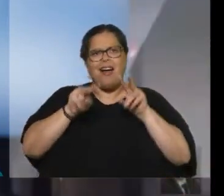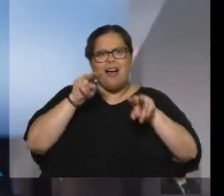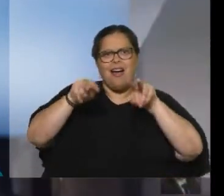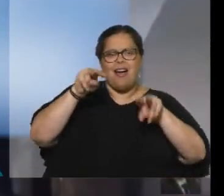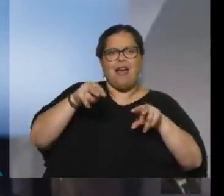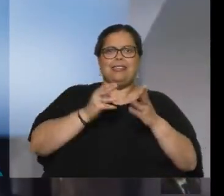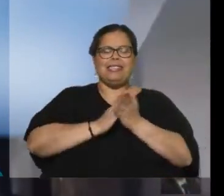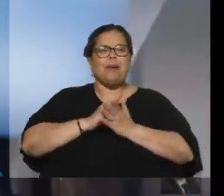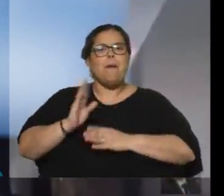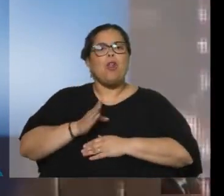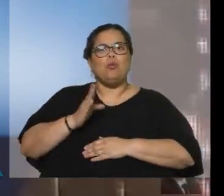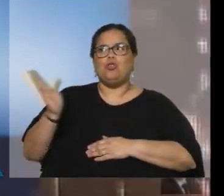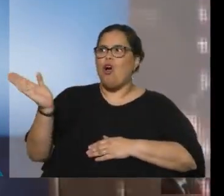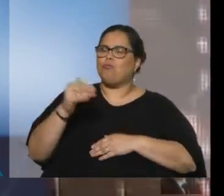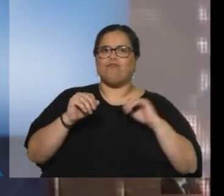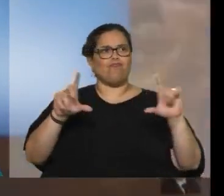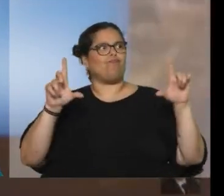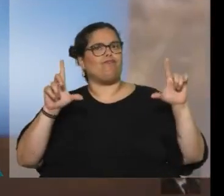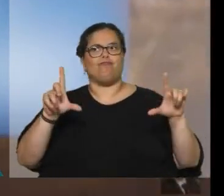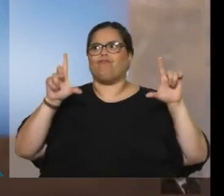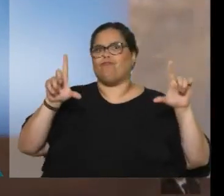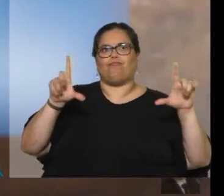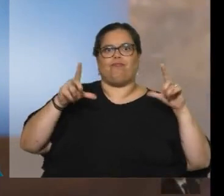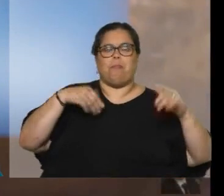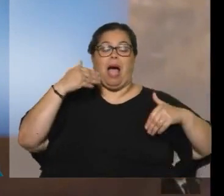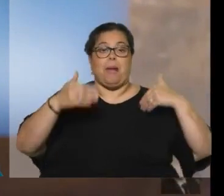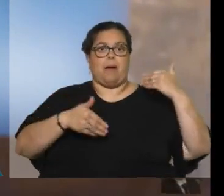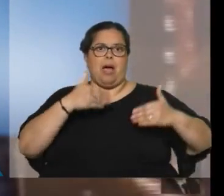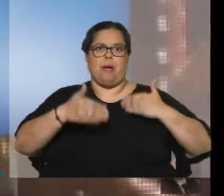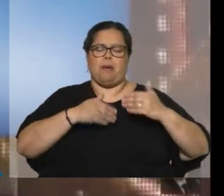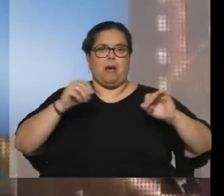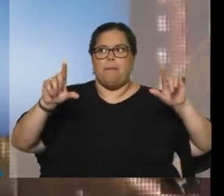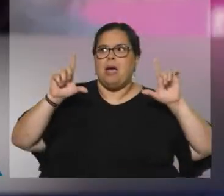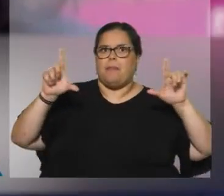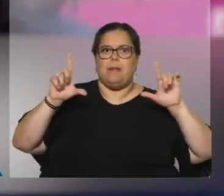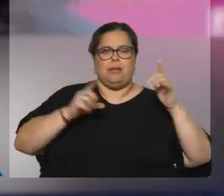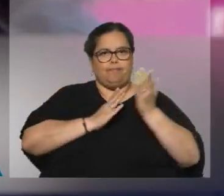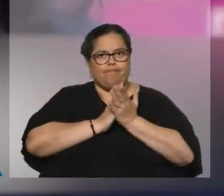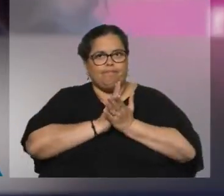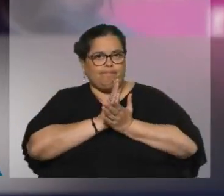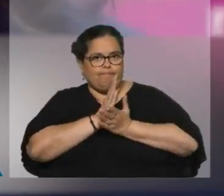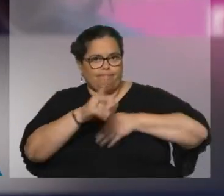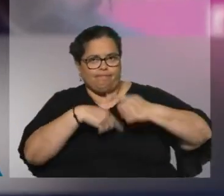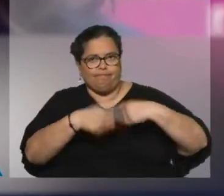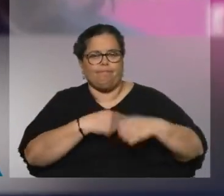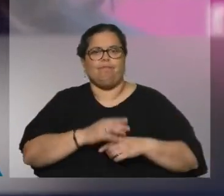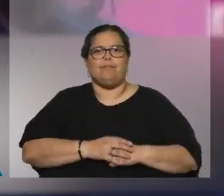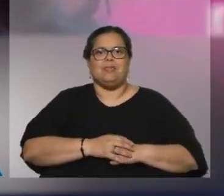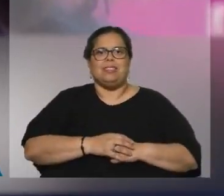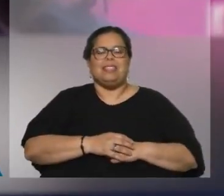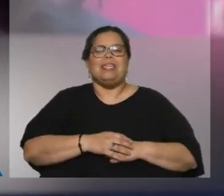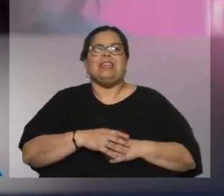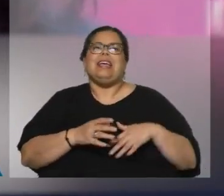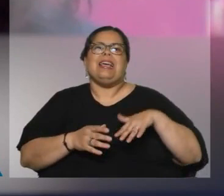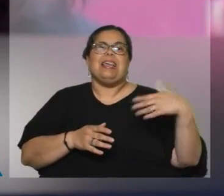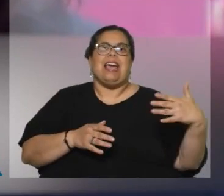demoraron en hacerlo aparecer un día sí y otro también en los horarios de mayor audiencia al Zurdo de no le podés dar ni